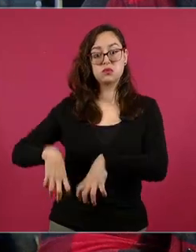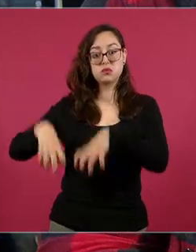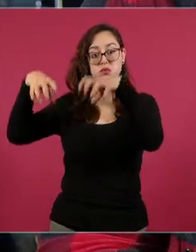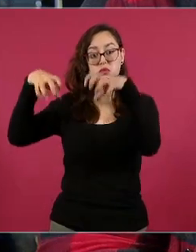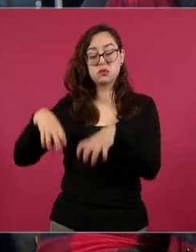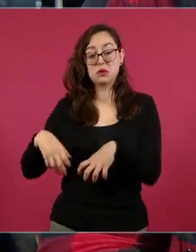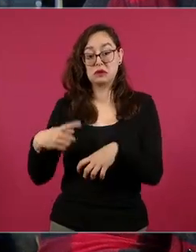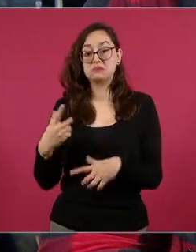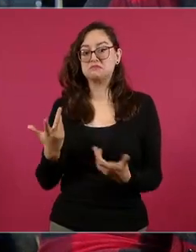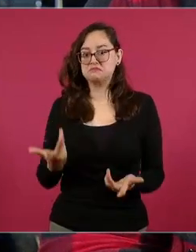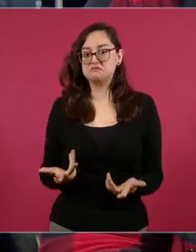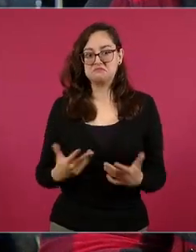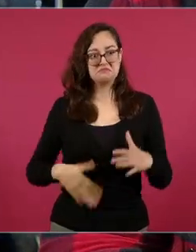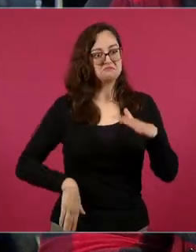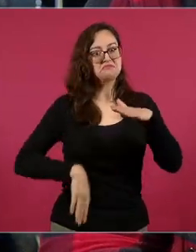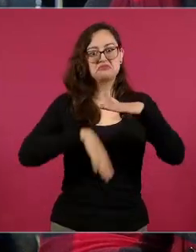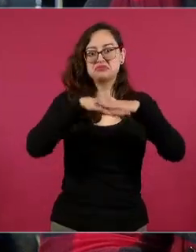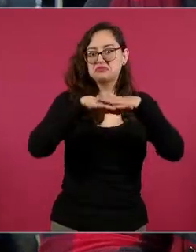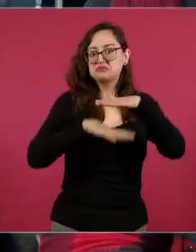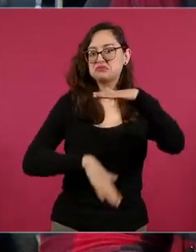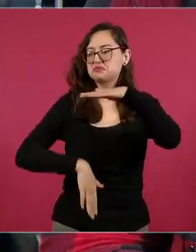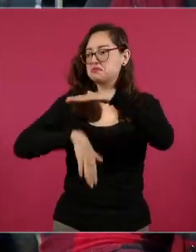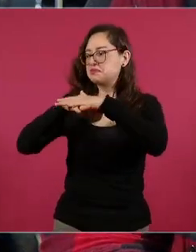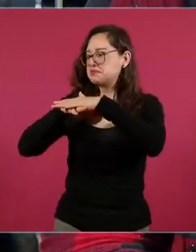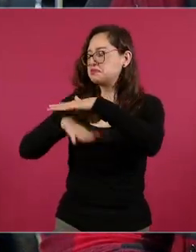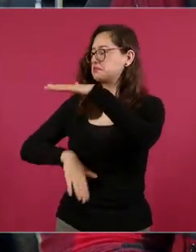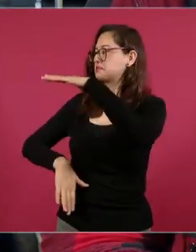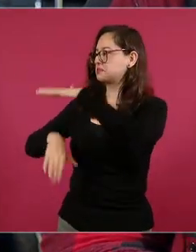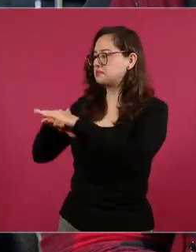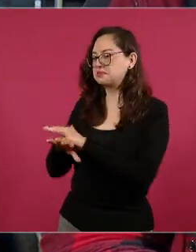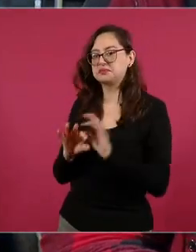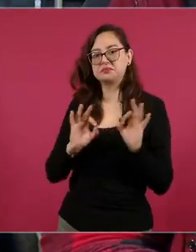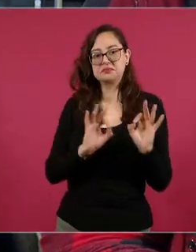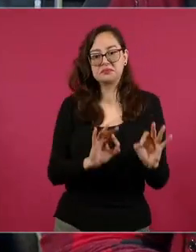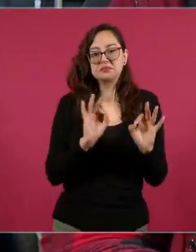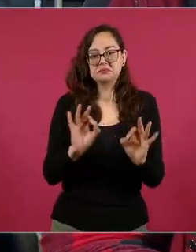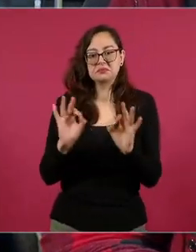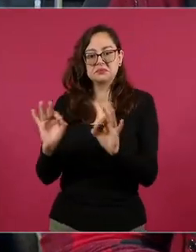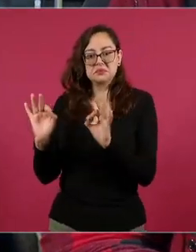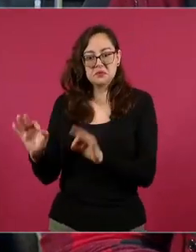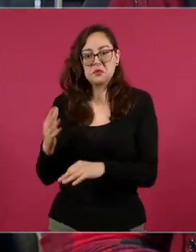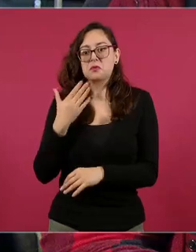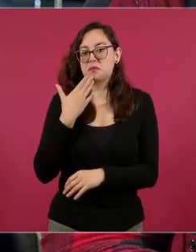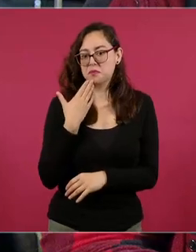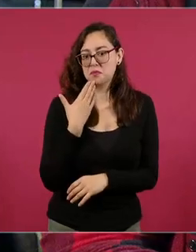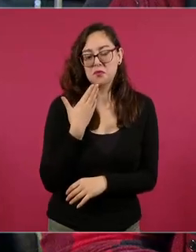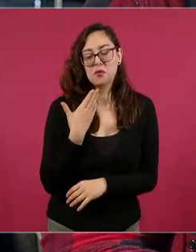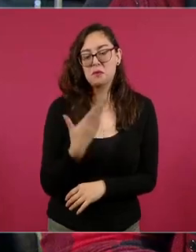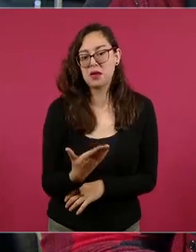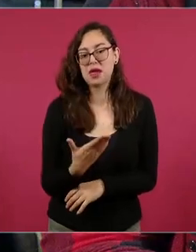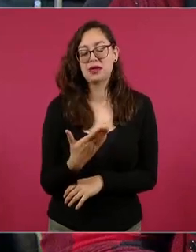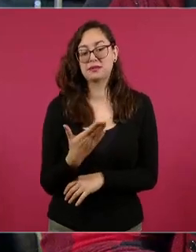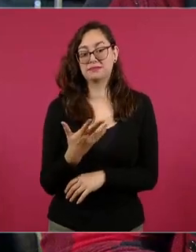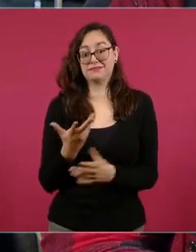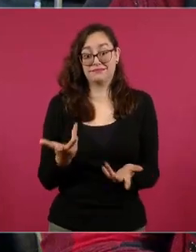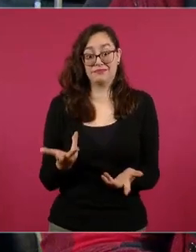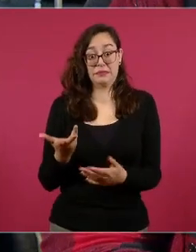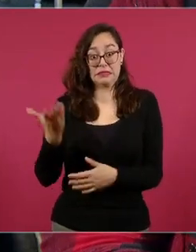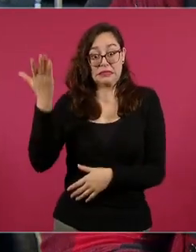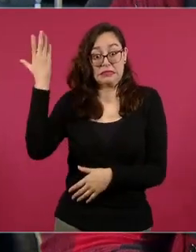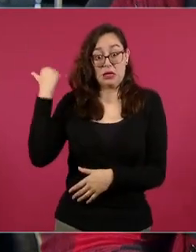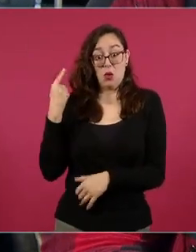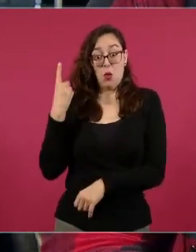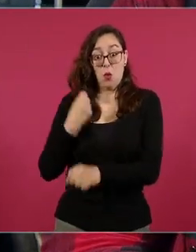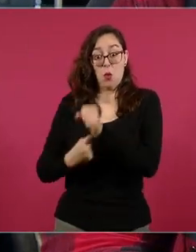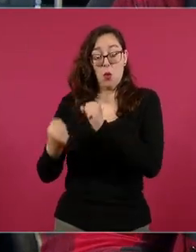del estado pues se encuentran en buenas condiciones, sobre todo que han subido de nivel después de casi un